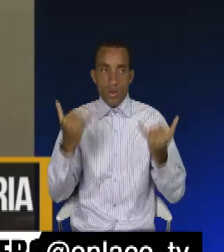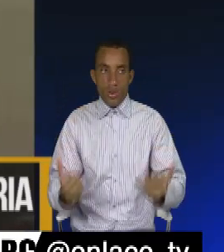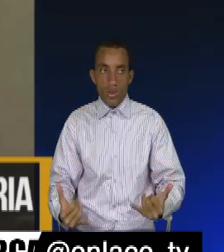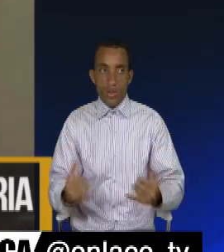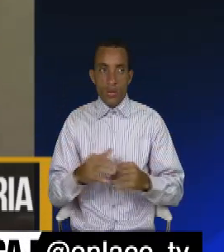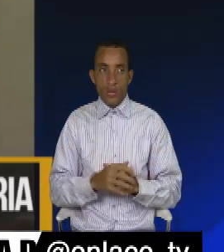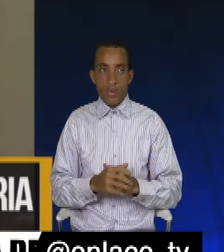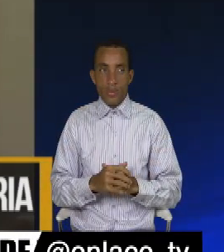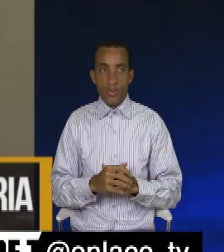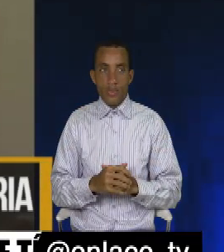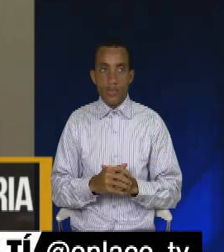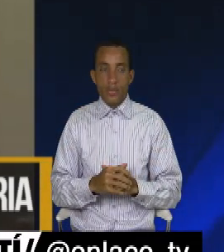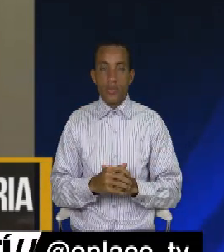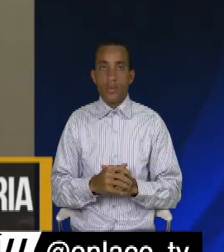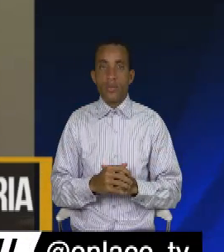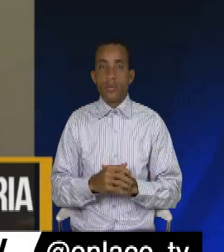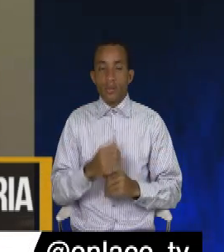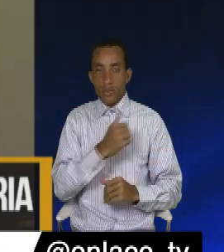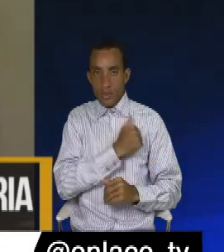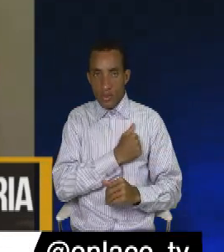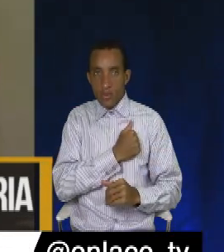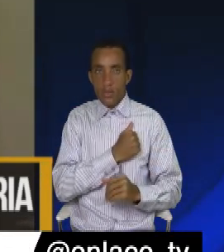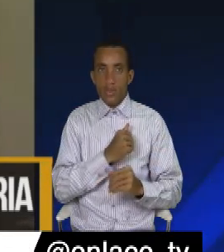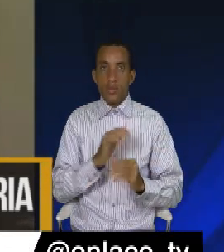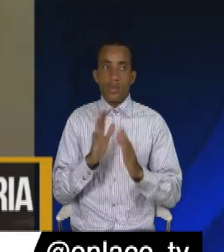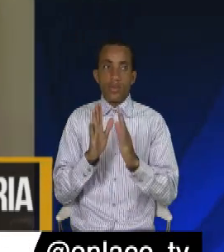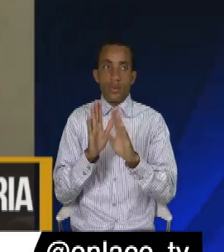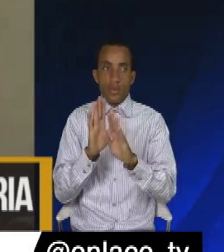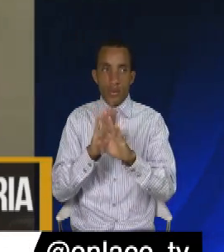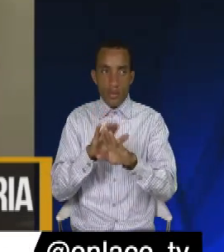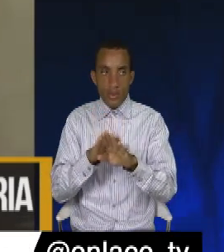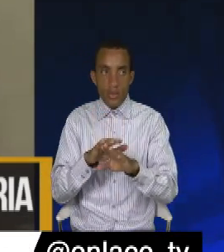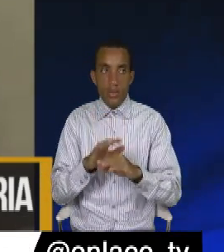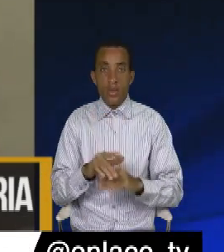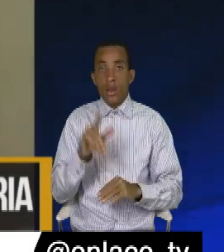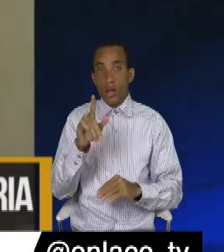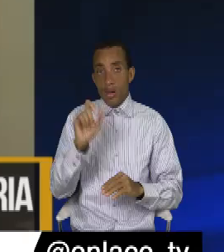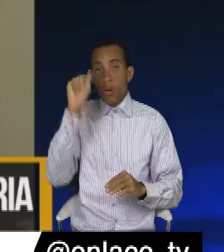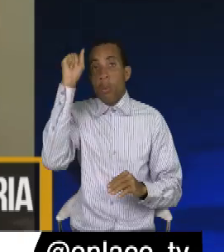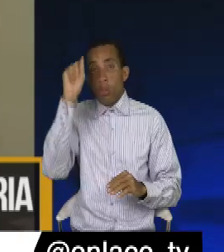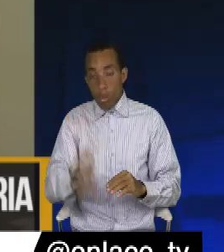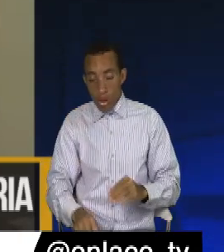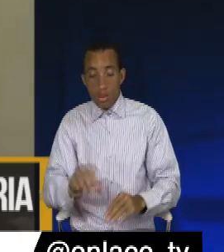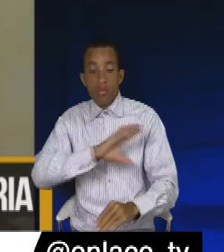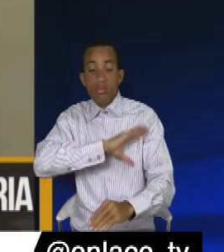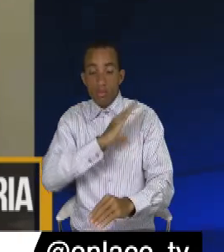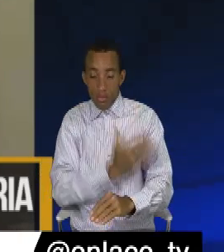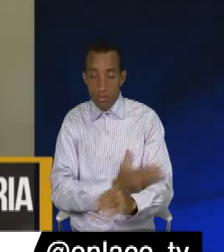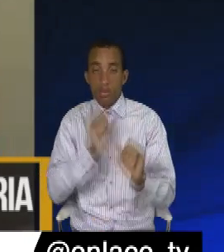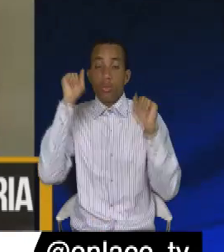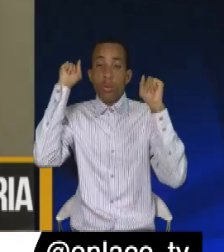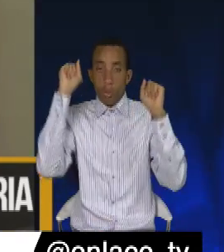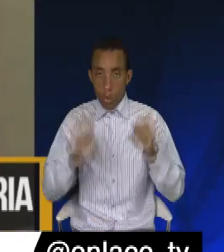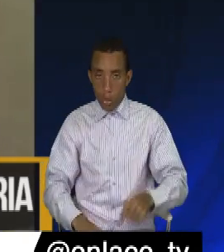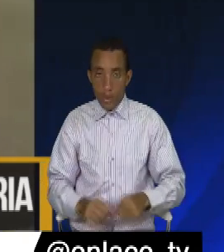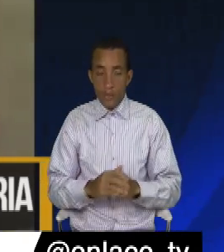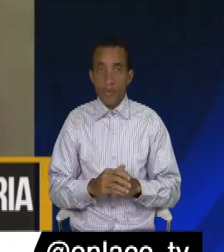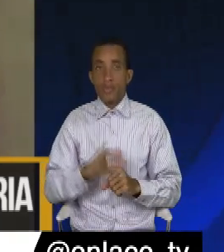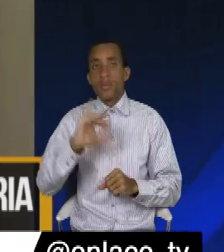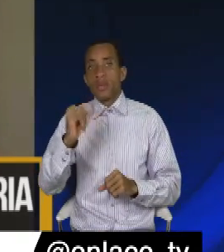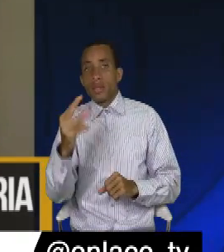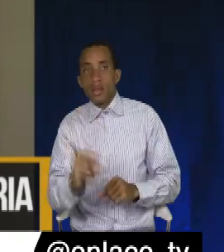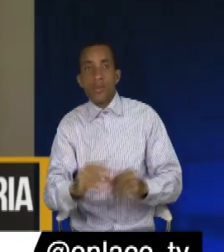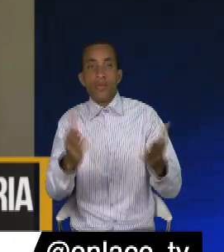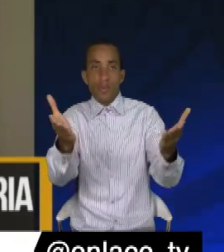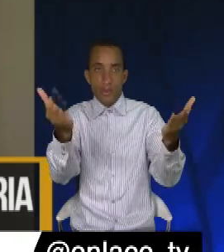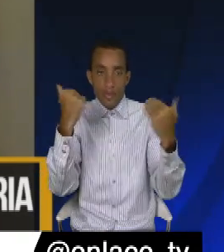le pedí el favor que, como él tiene la facultad de citar